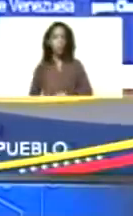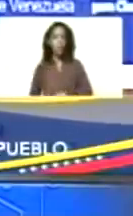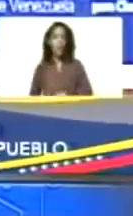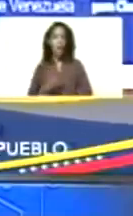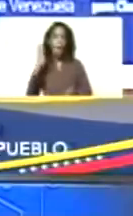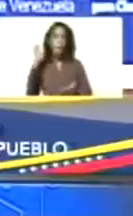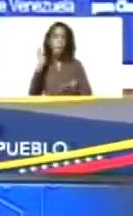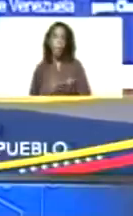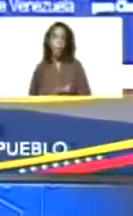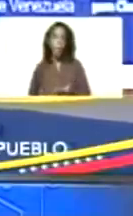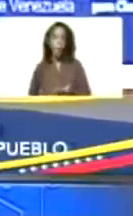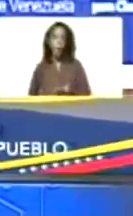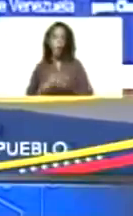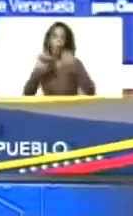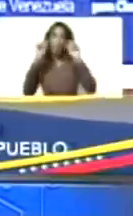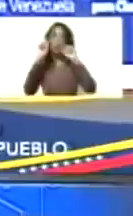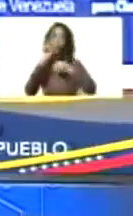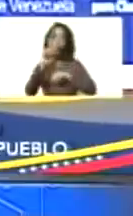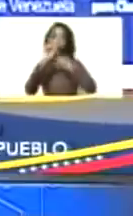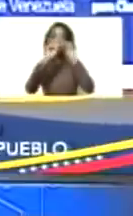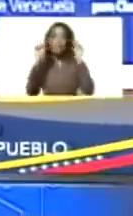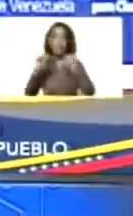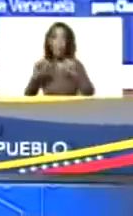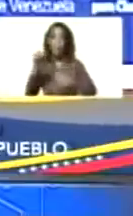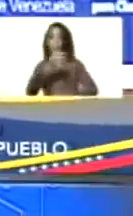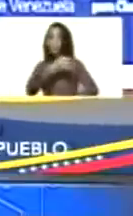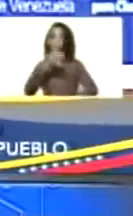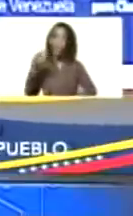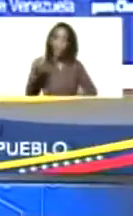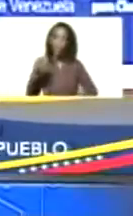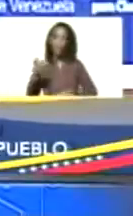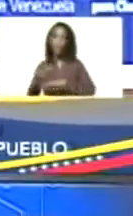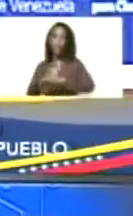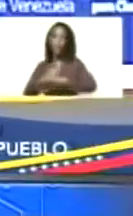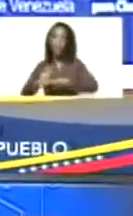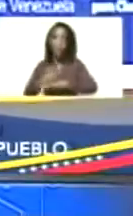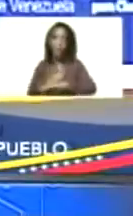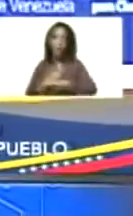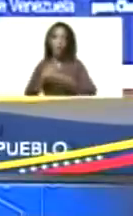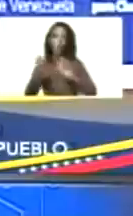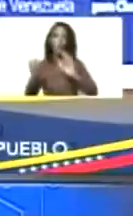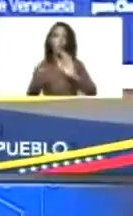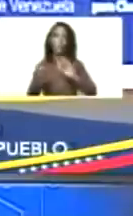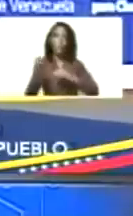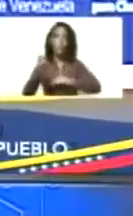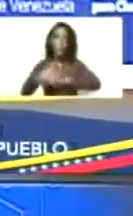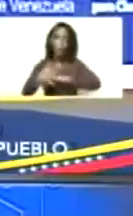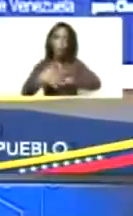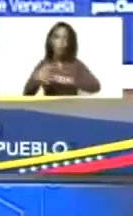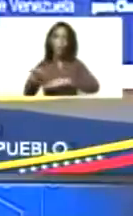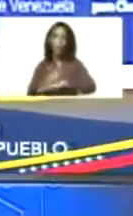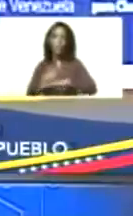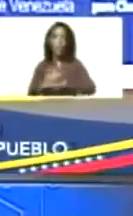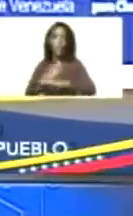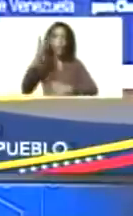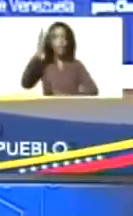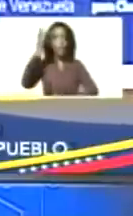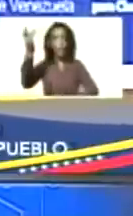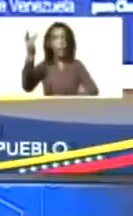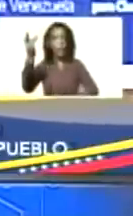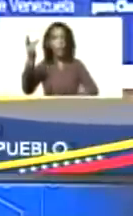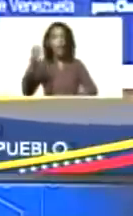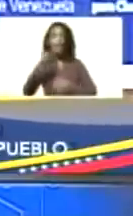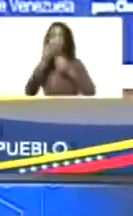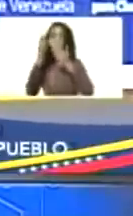establecer un sistema muy eficiente de gobierno tecnológico, de gobierno inteligente, de